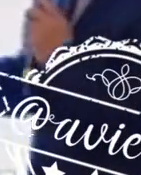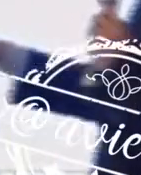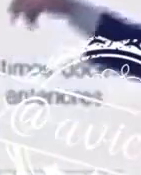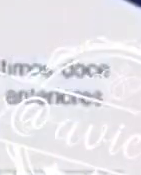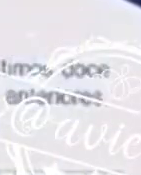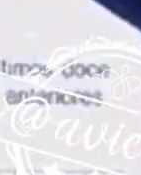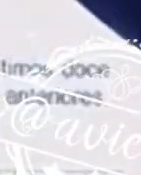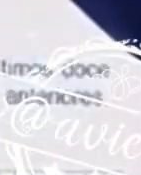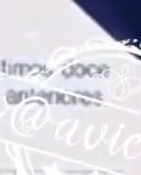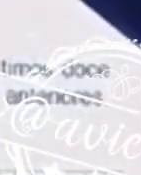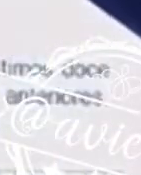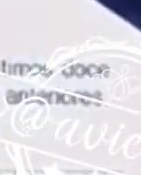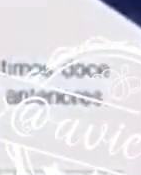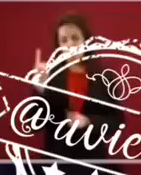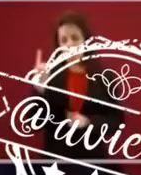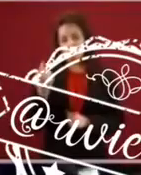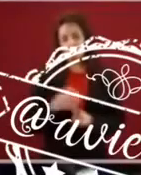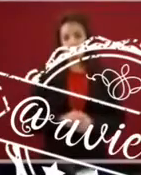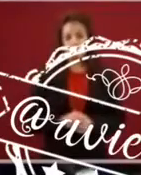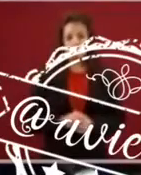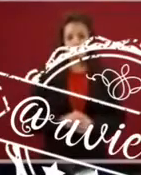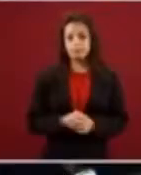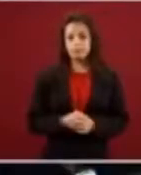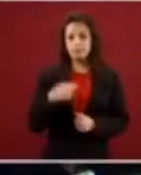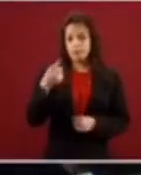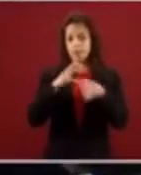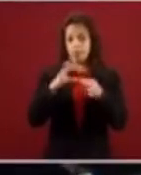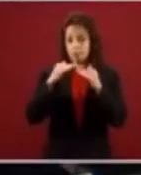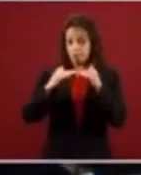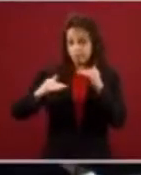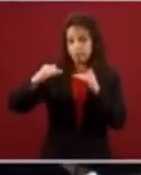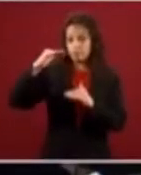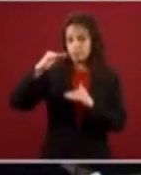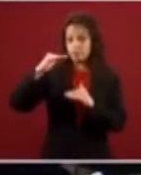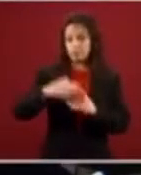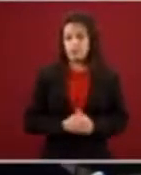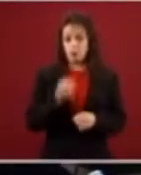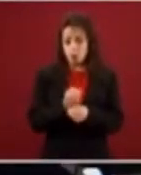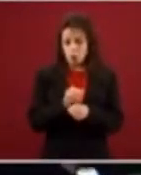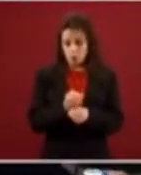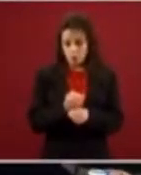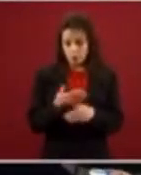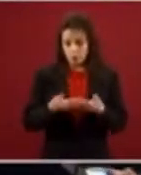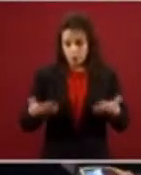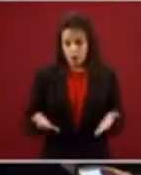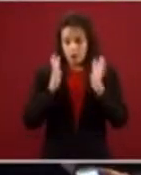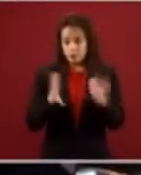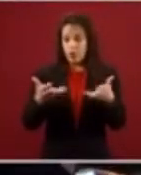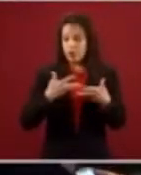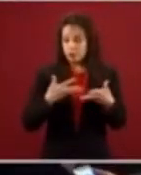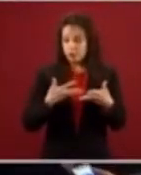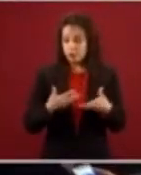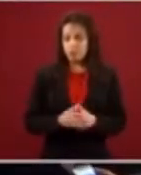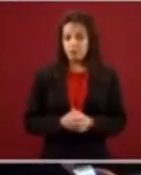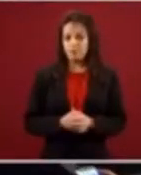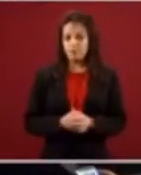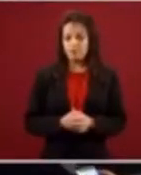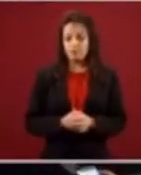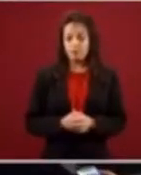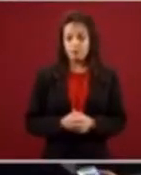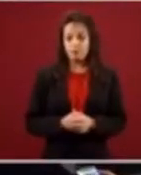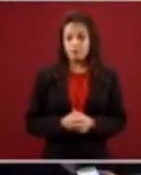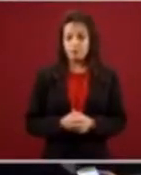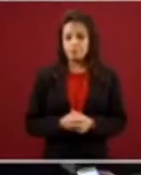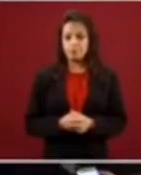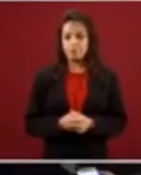0.7, 0.1. Se habla de incremento. Estamos ya consiguiendo